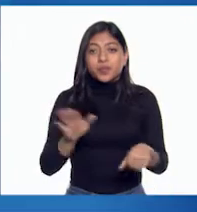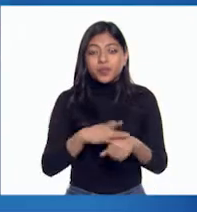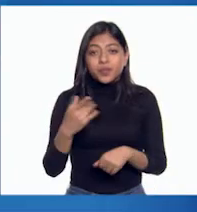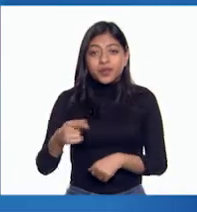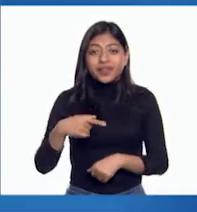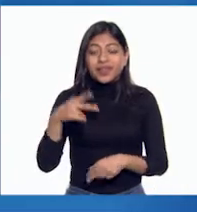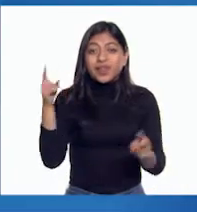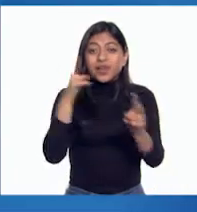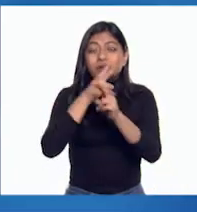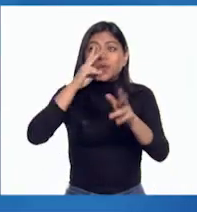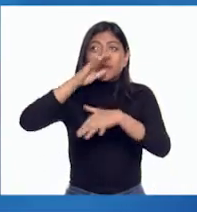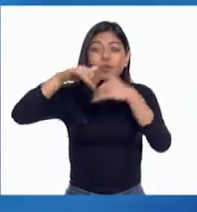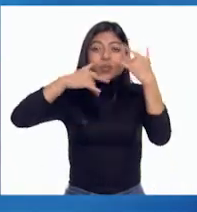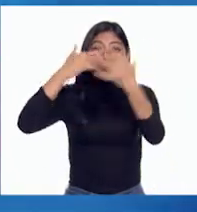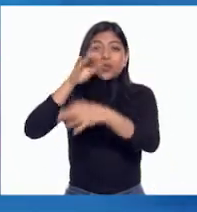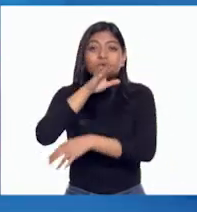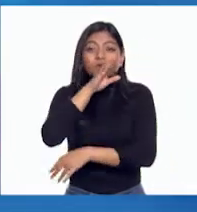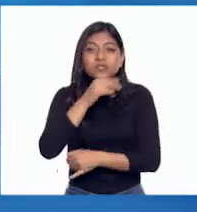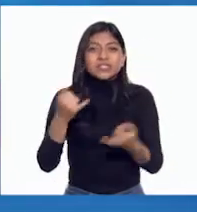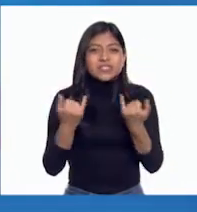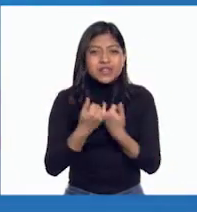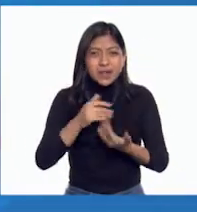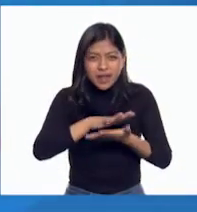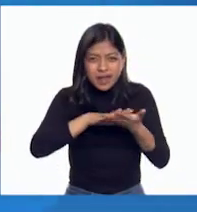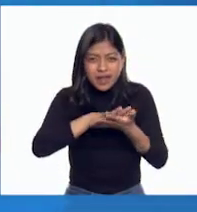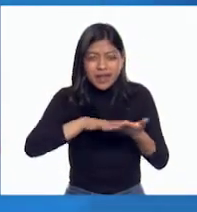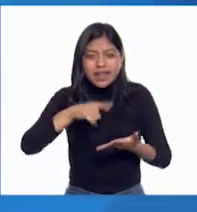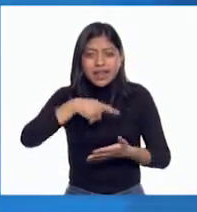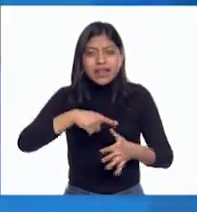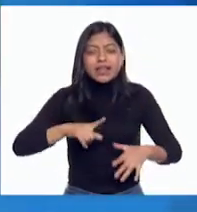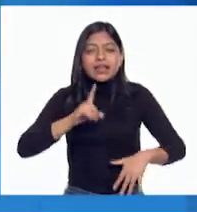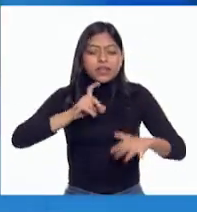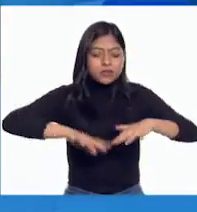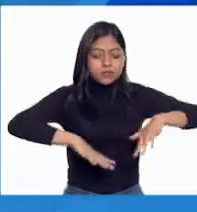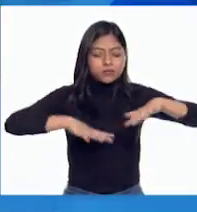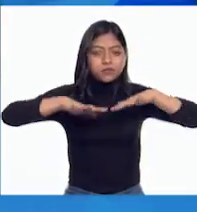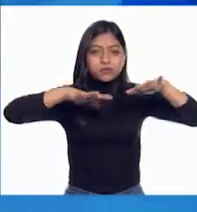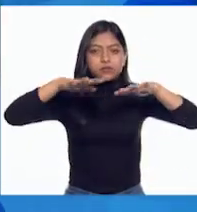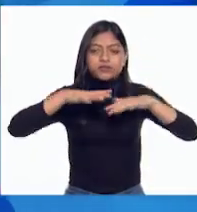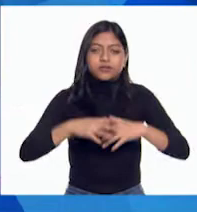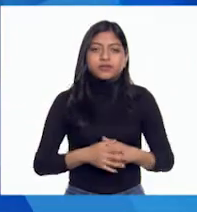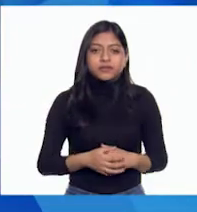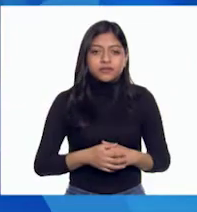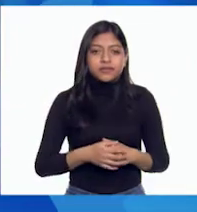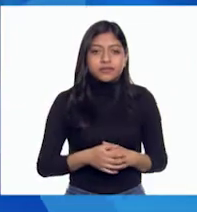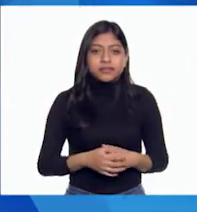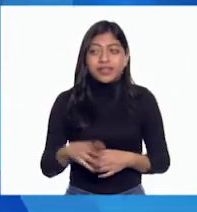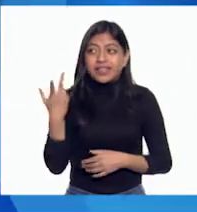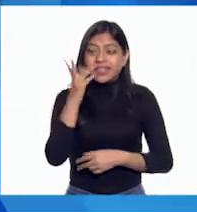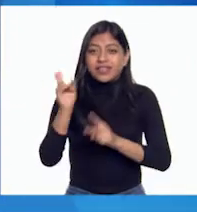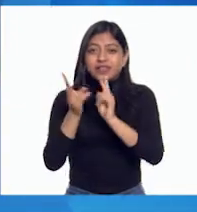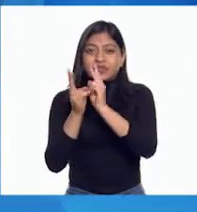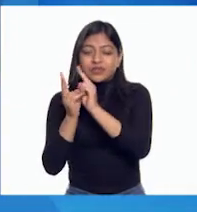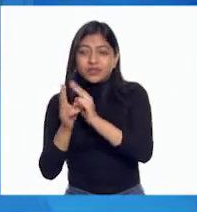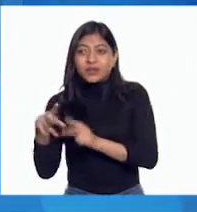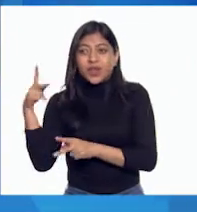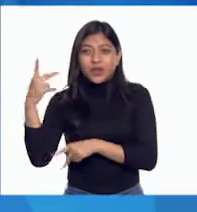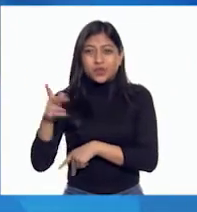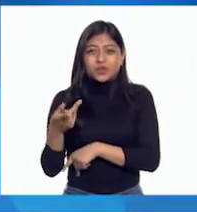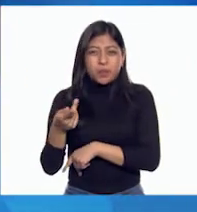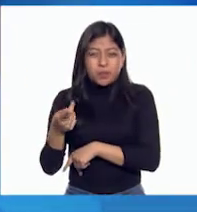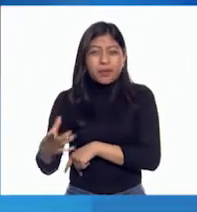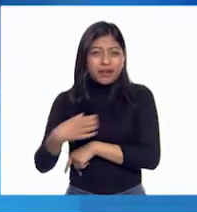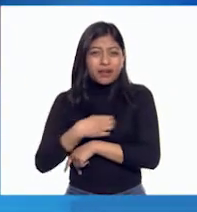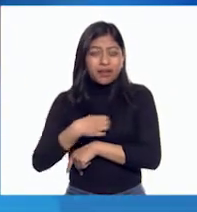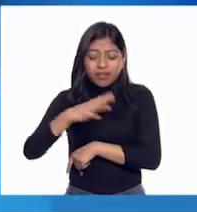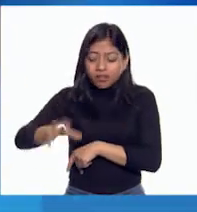el aire y se tapan las coladeras en época de lluvia. Que los vecinos no levantan las heces de sus